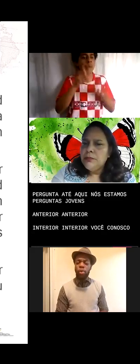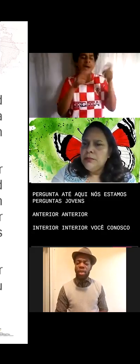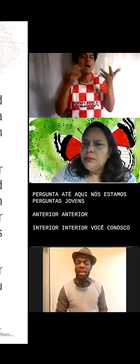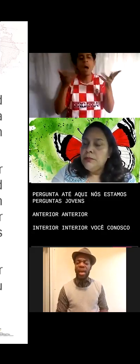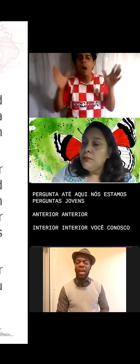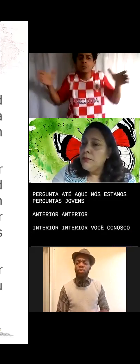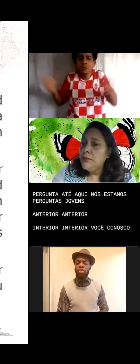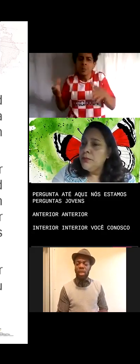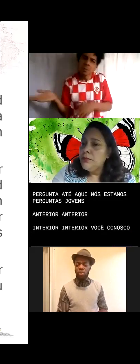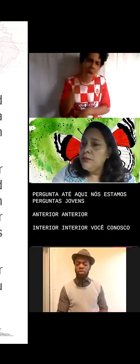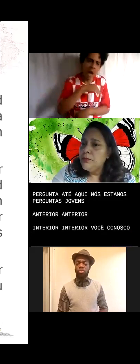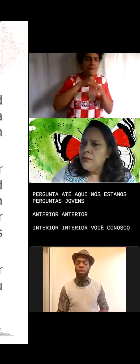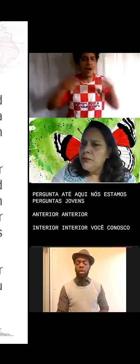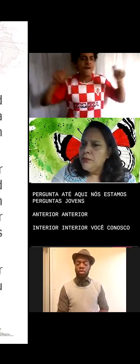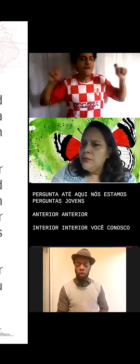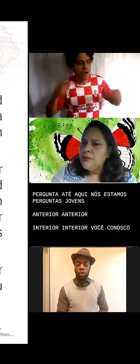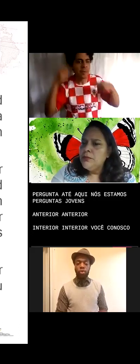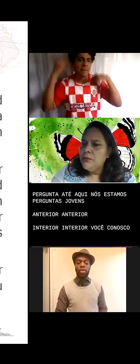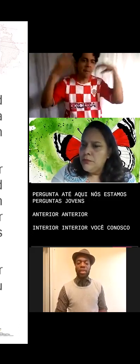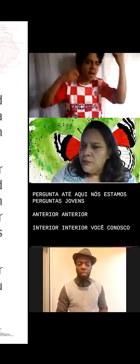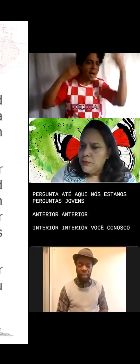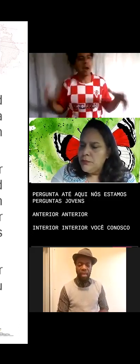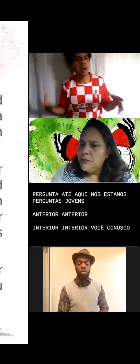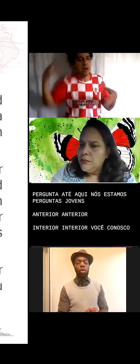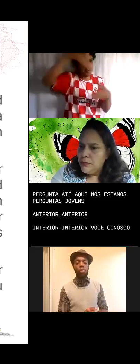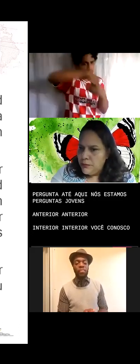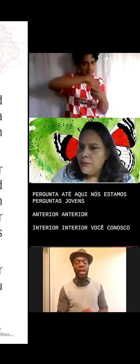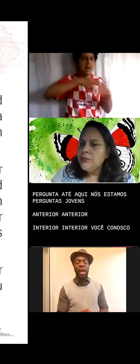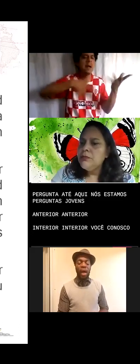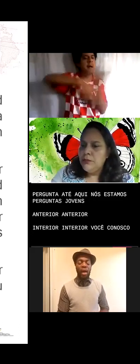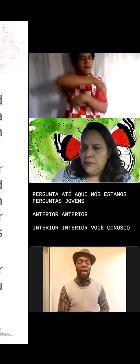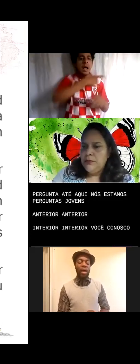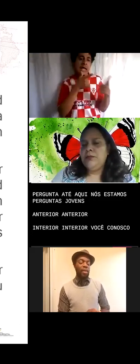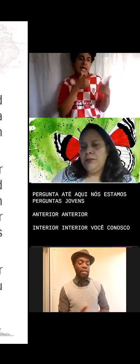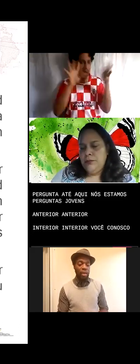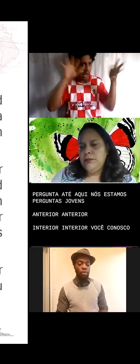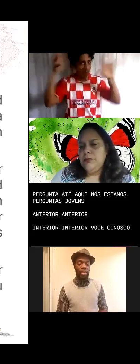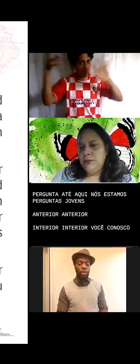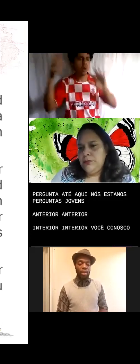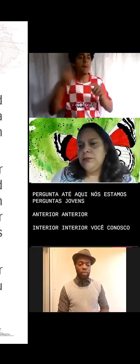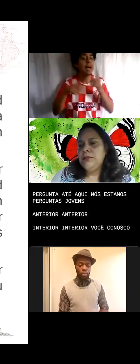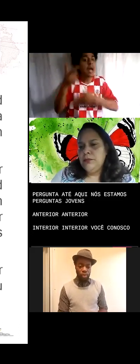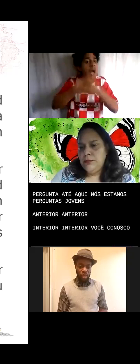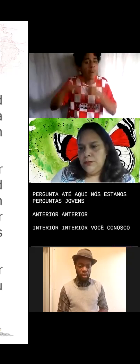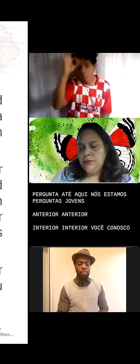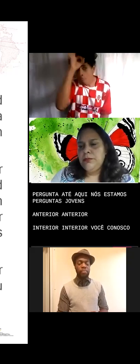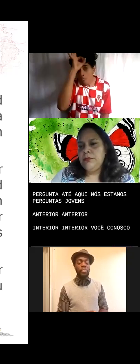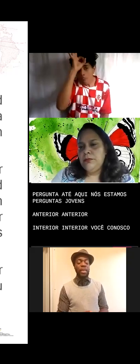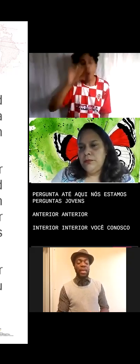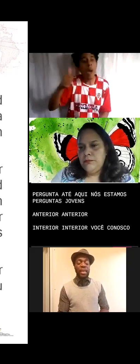no comunican a sus hijos sordos respecto a la salud sexual y